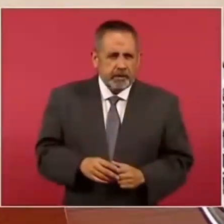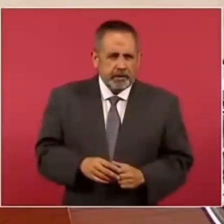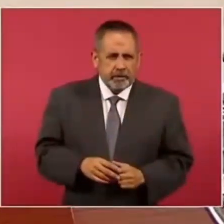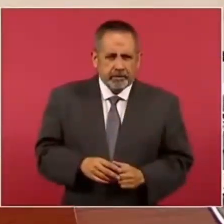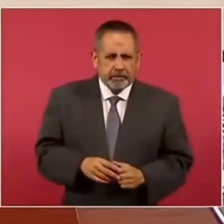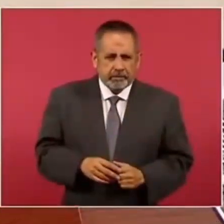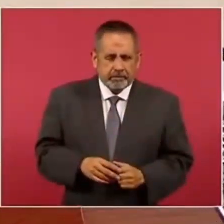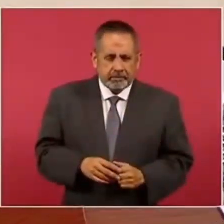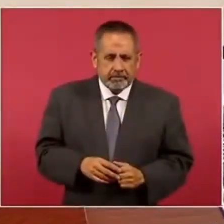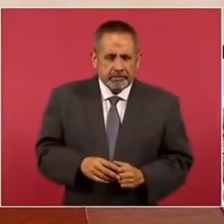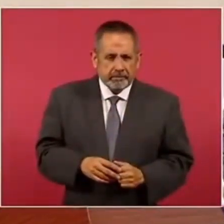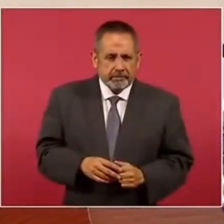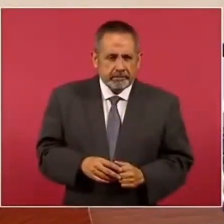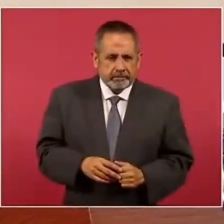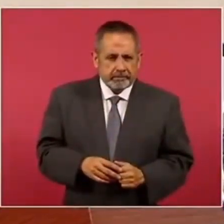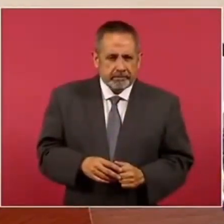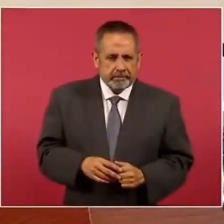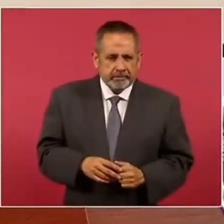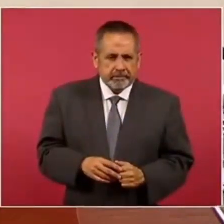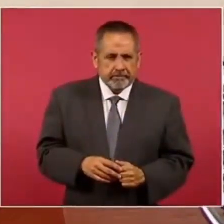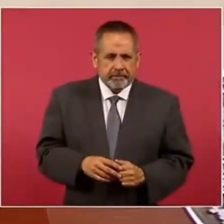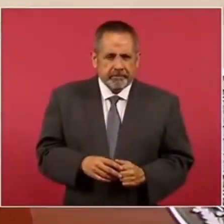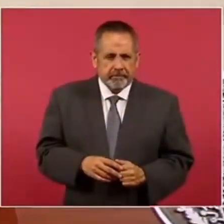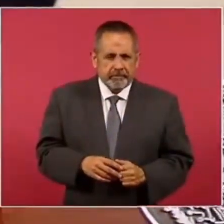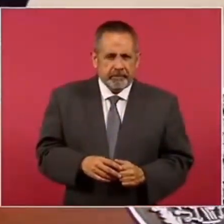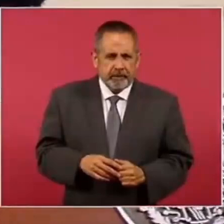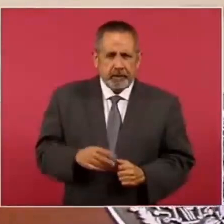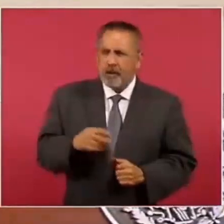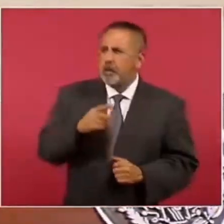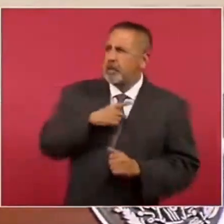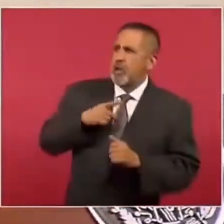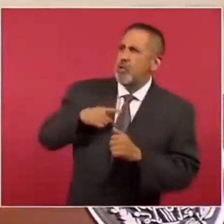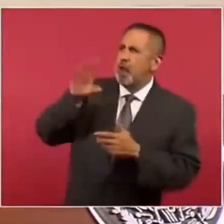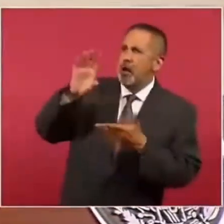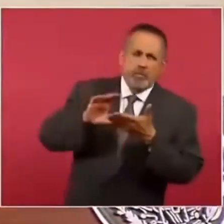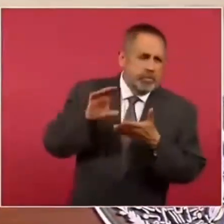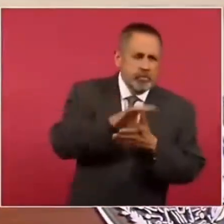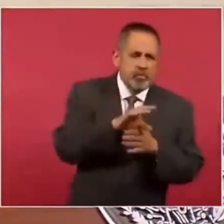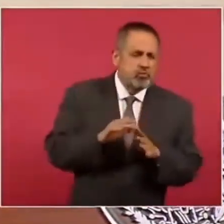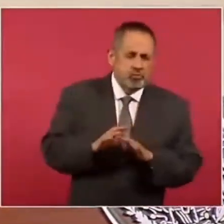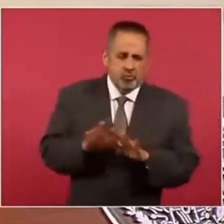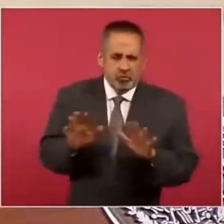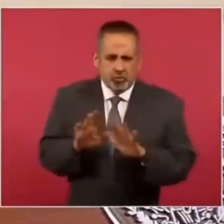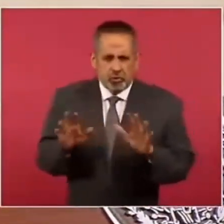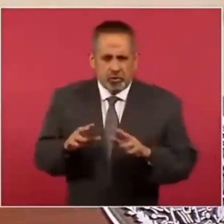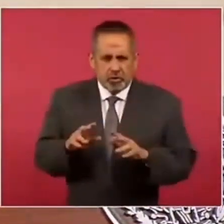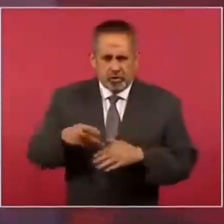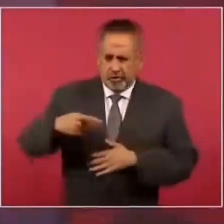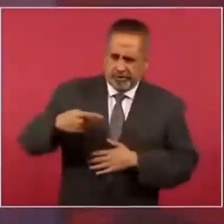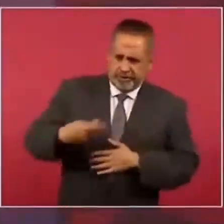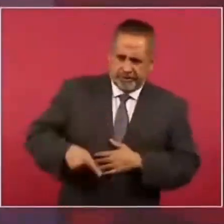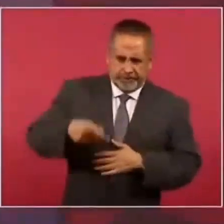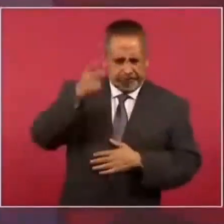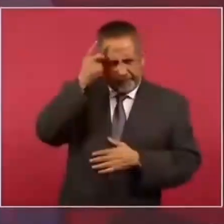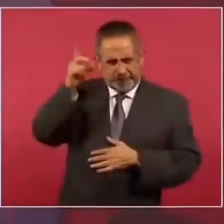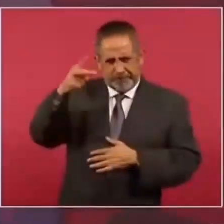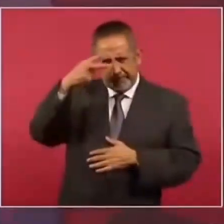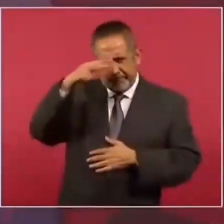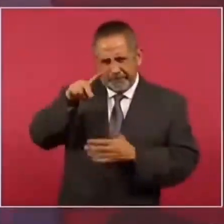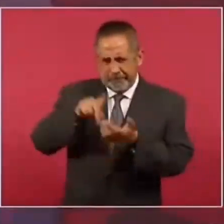en forma directa a la deuda, pero bueno, es patrimonio ya de la nación.